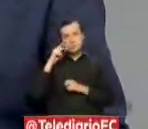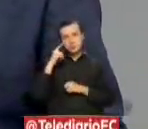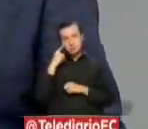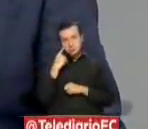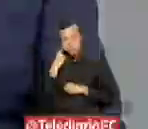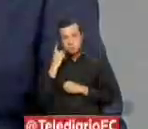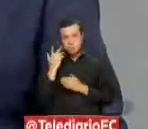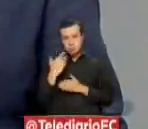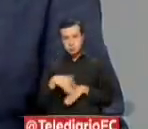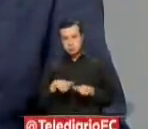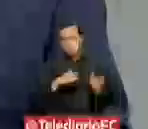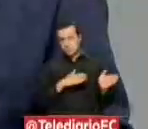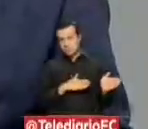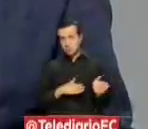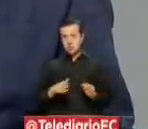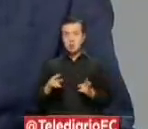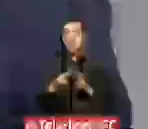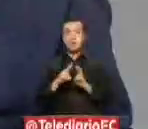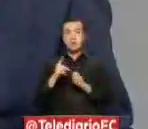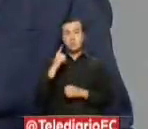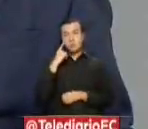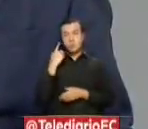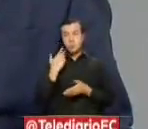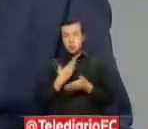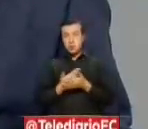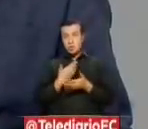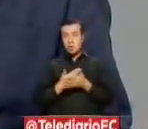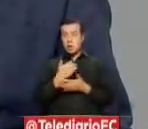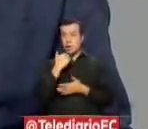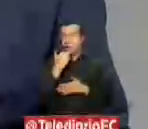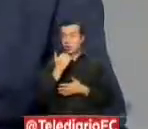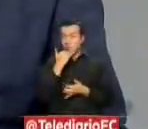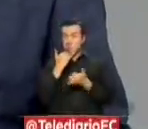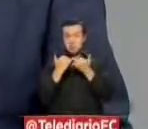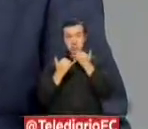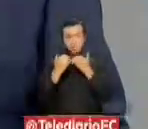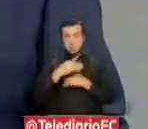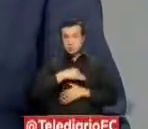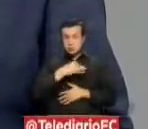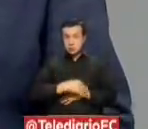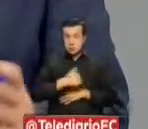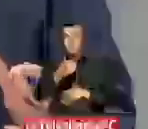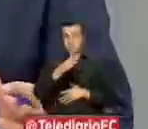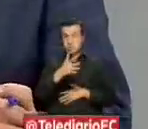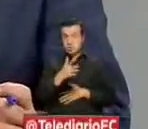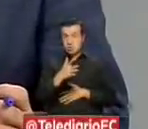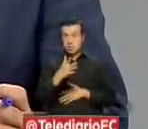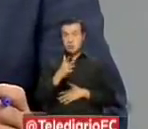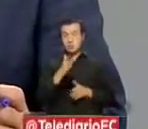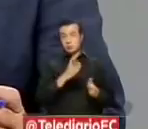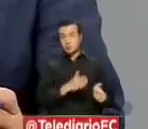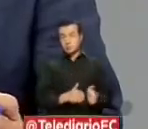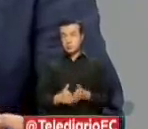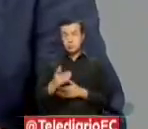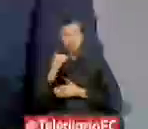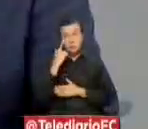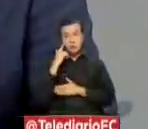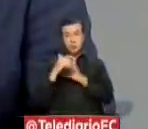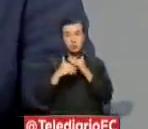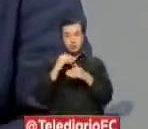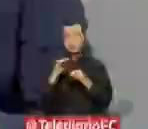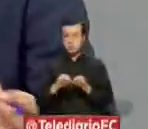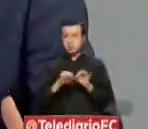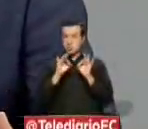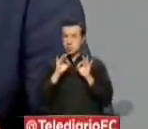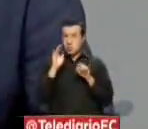de conclusiones respecto de probables actos faltos de ética en la Asamblea Nacional, habrá que definir un debido